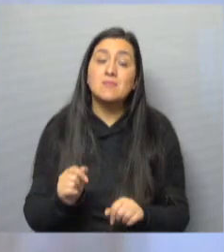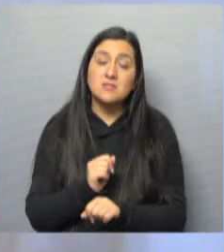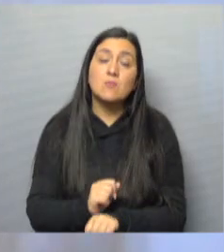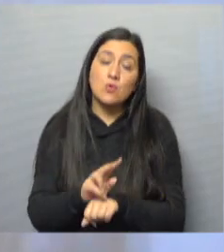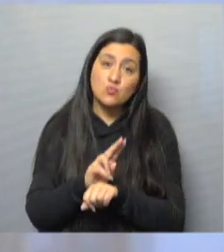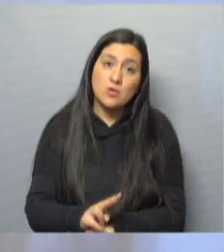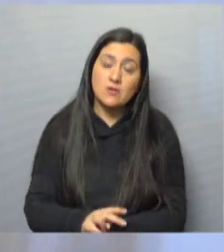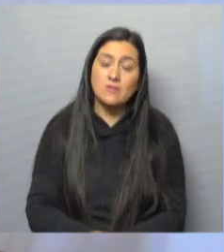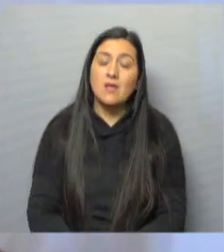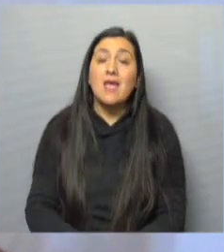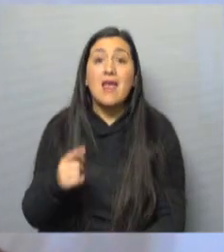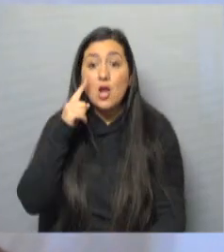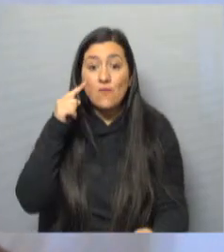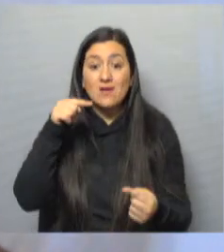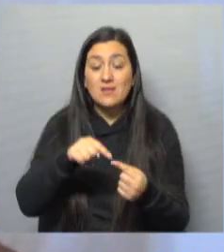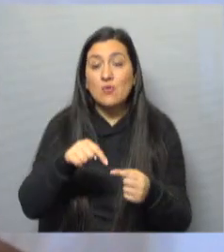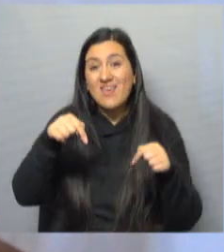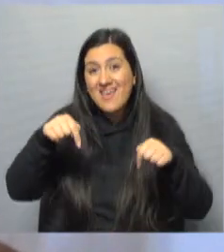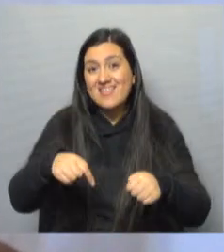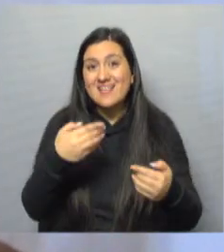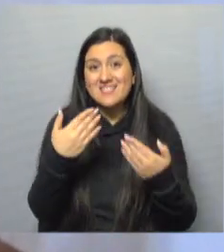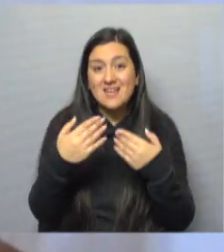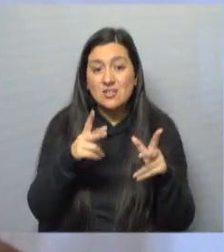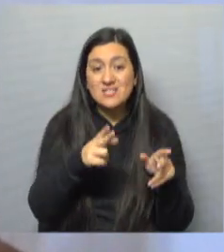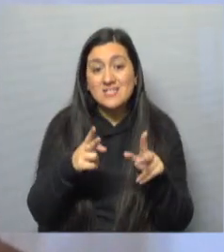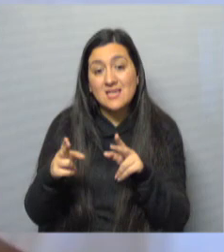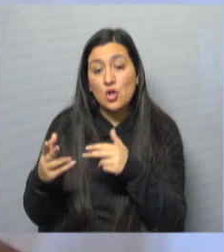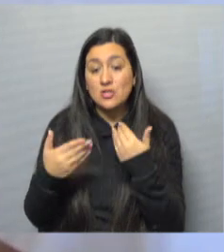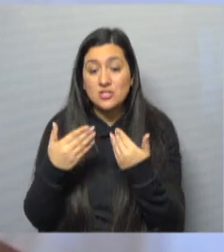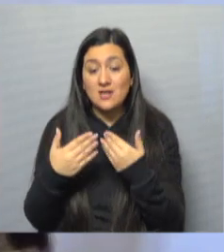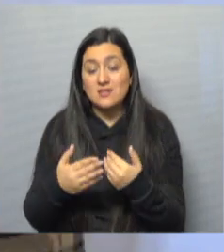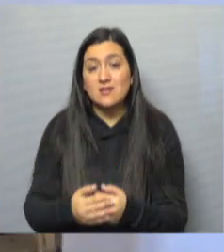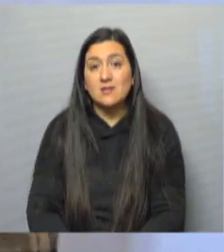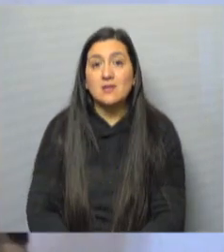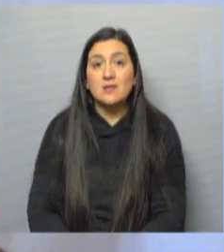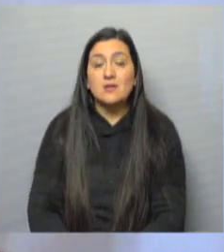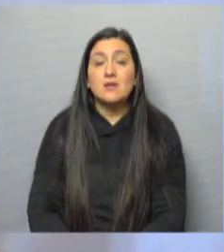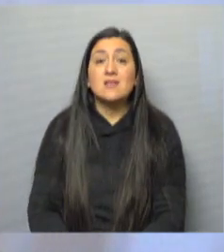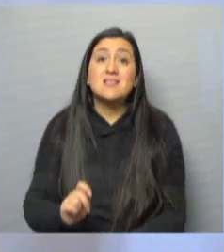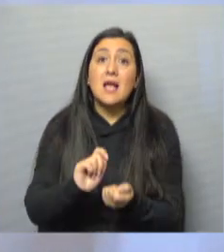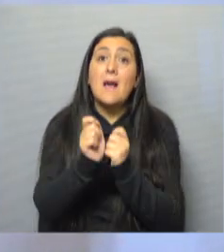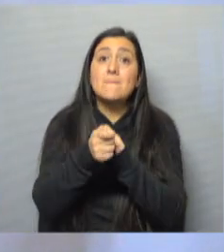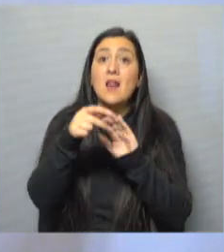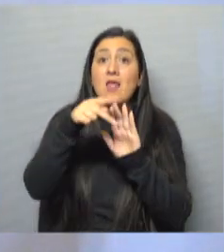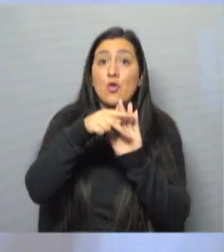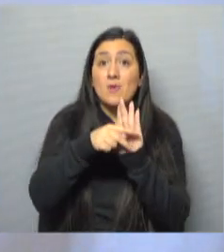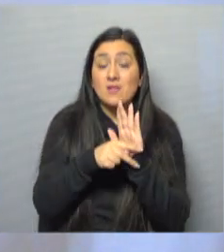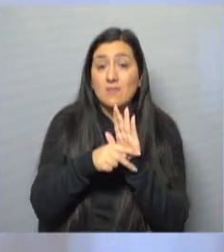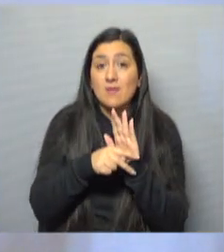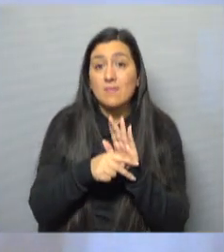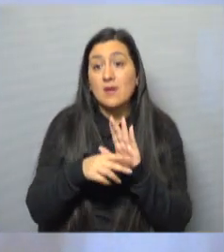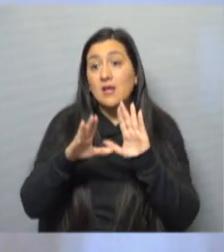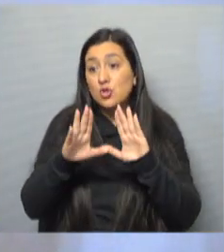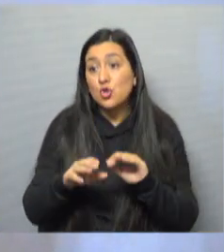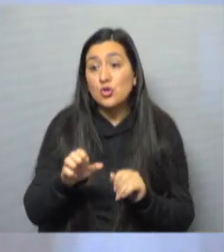florencia el objetivo un poco de estas charlas o de terminar con ese ciclo es ver si se puede cambiar esa normativa para que aquellos que sean estatales puedan tener el